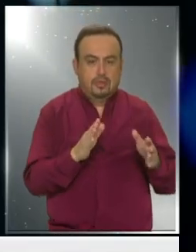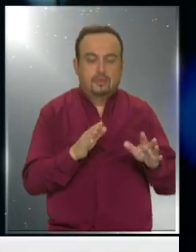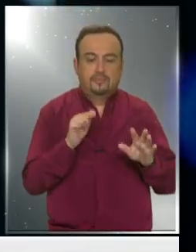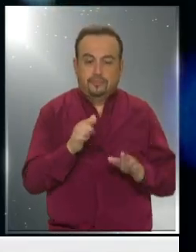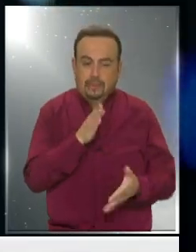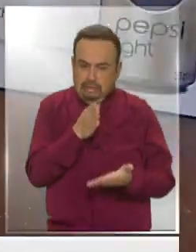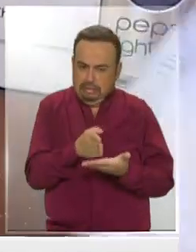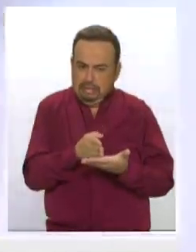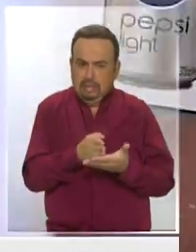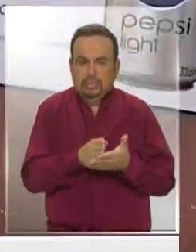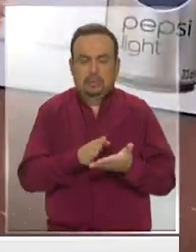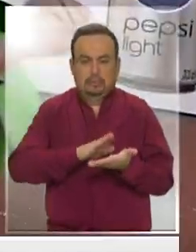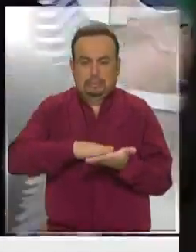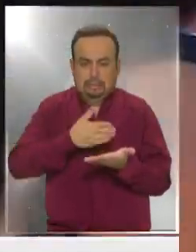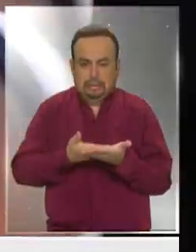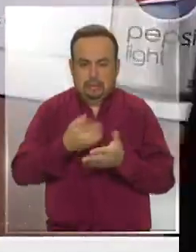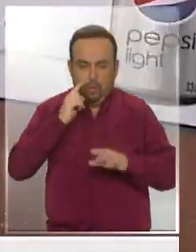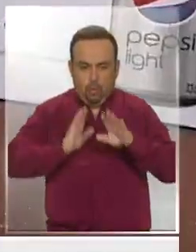medidas sanitarias.